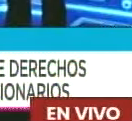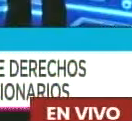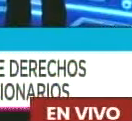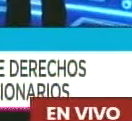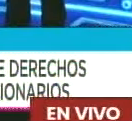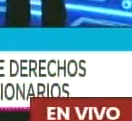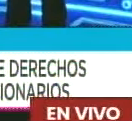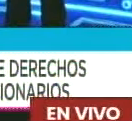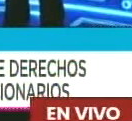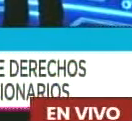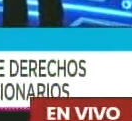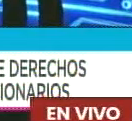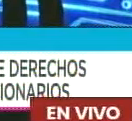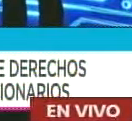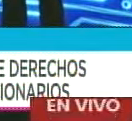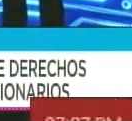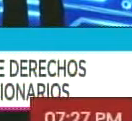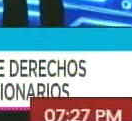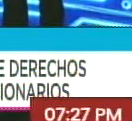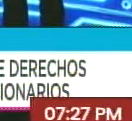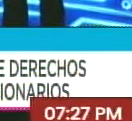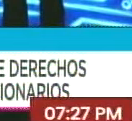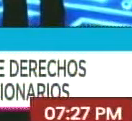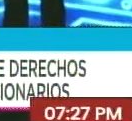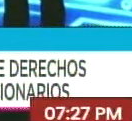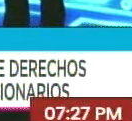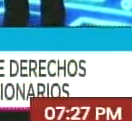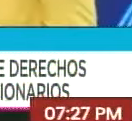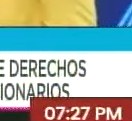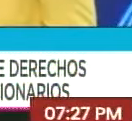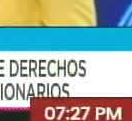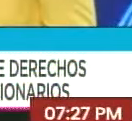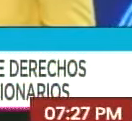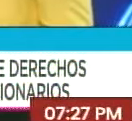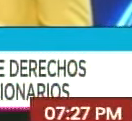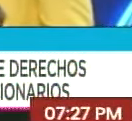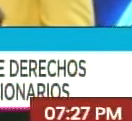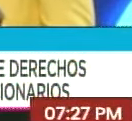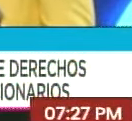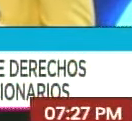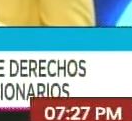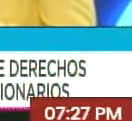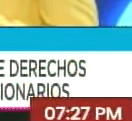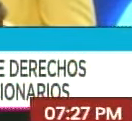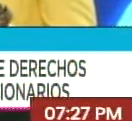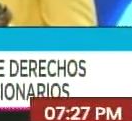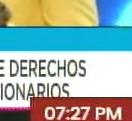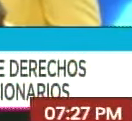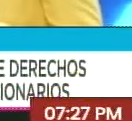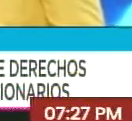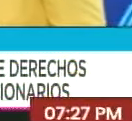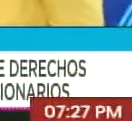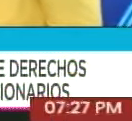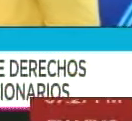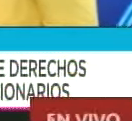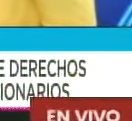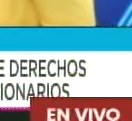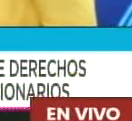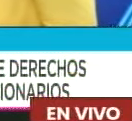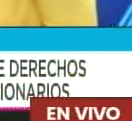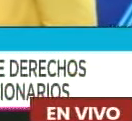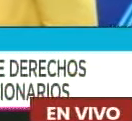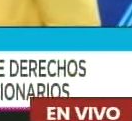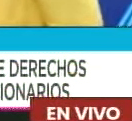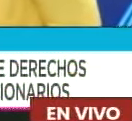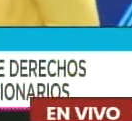el fiscal general amplió más sobre esta investigación de las últimas conspiraciones. La última de ellas fue el primero